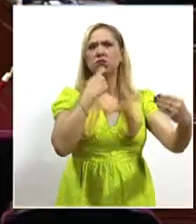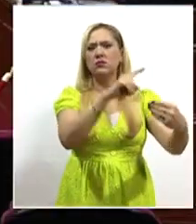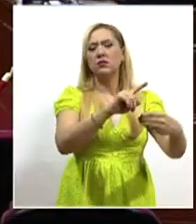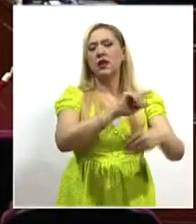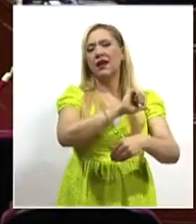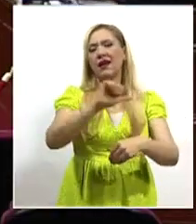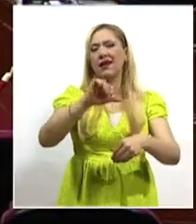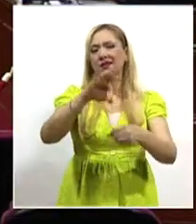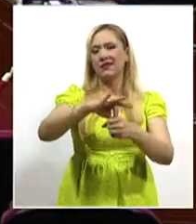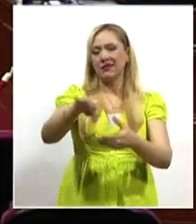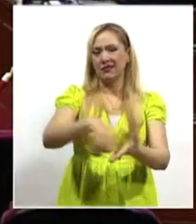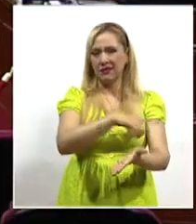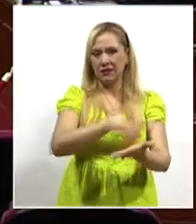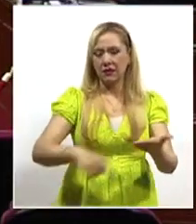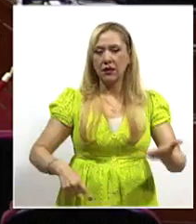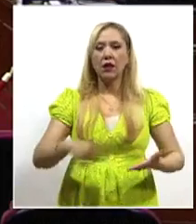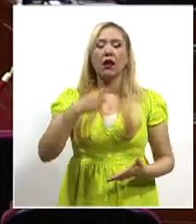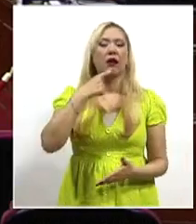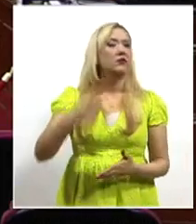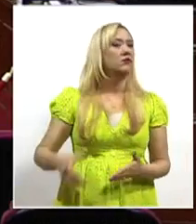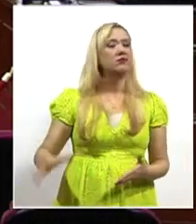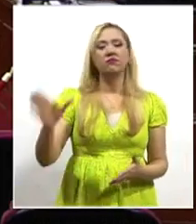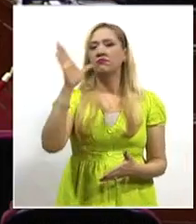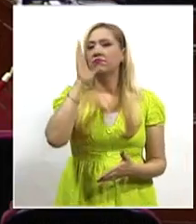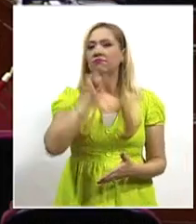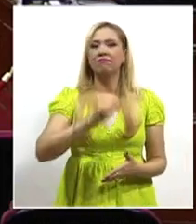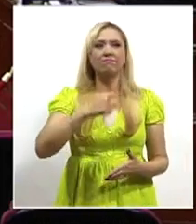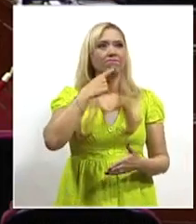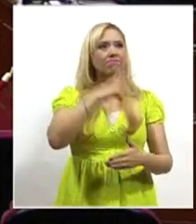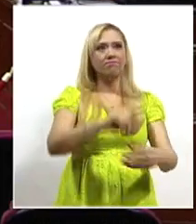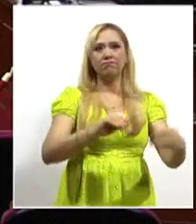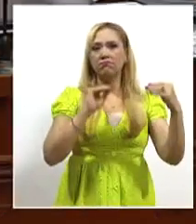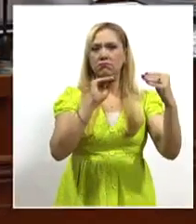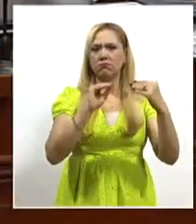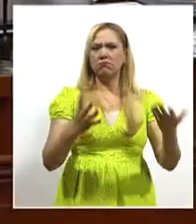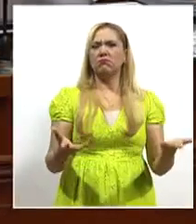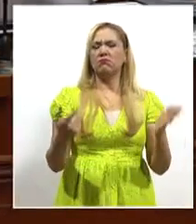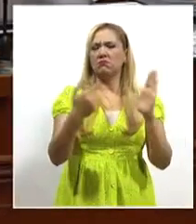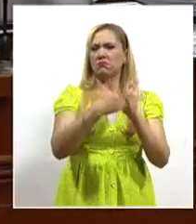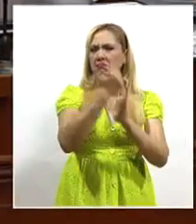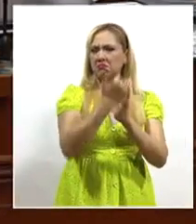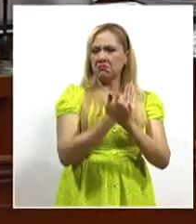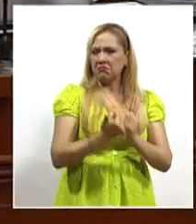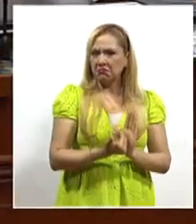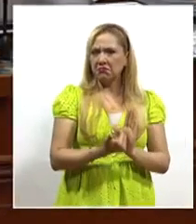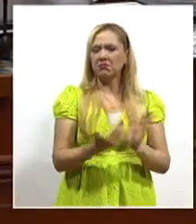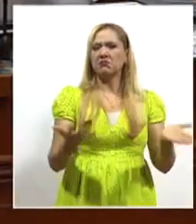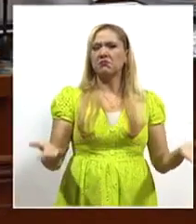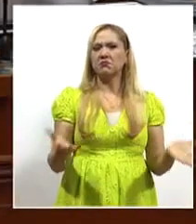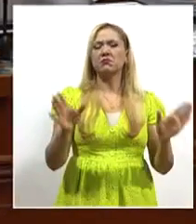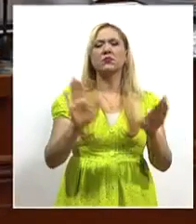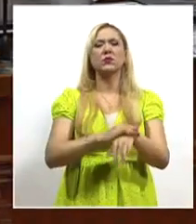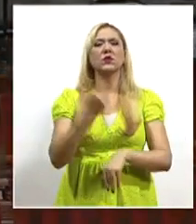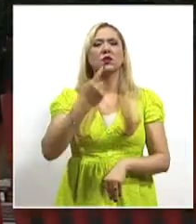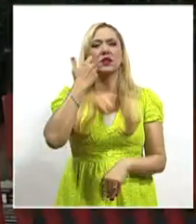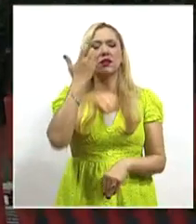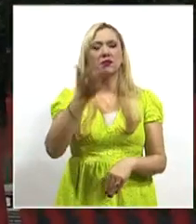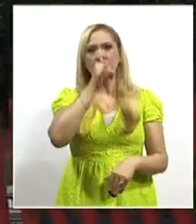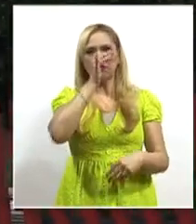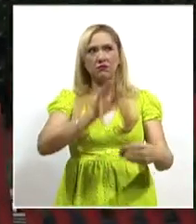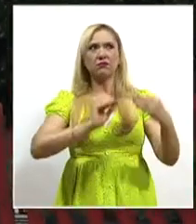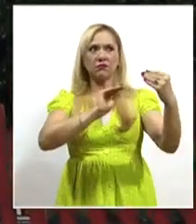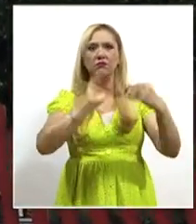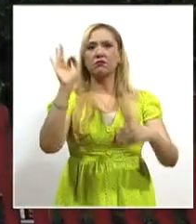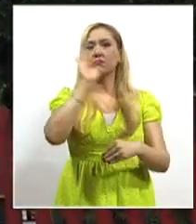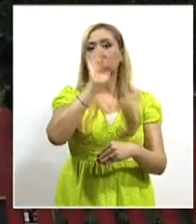electoral. El precepto preveía la improcedencia de los medios de impugnación contenidos en dicho ordenamiento cuando se pretendiera impugnar cualquier